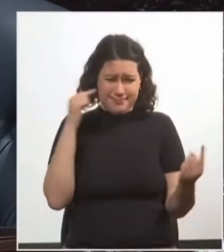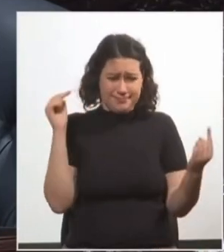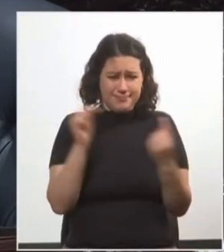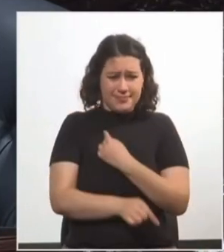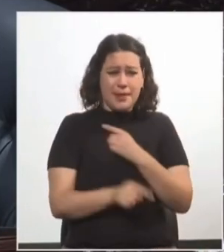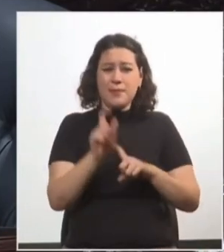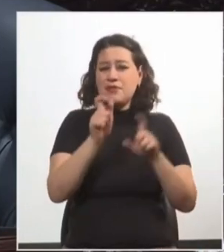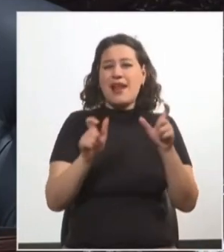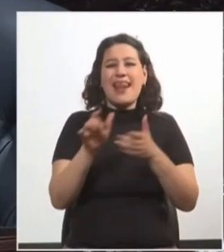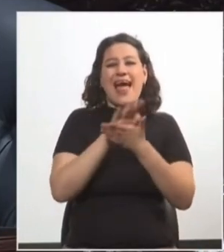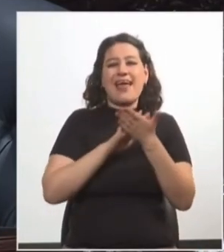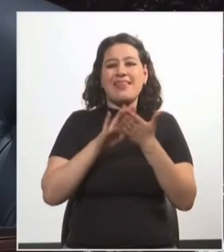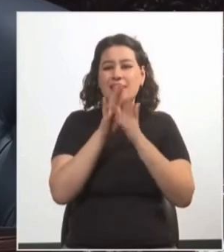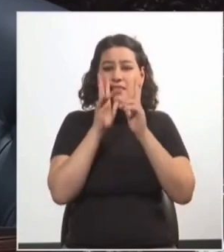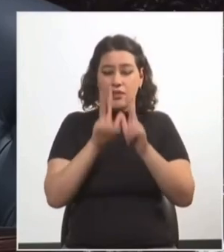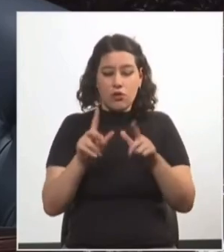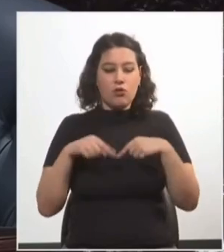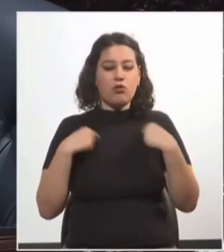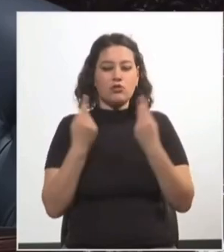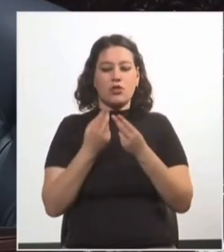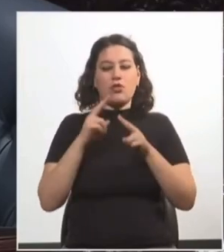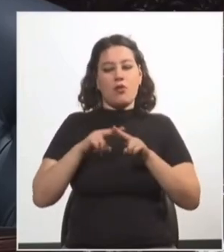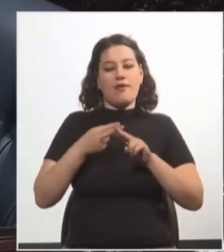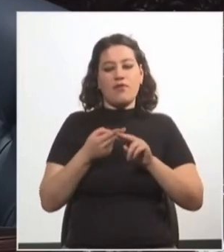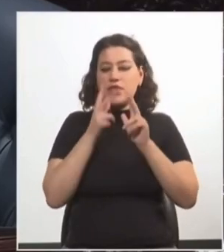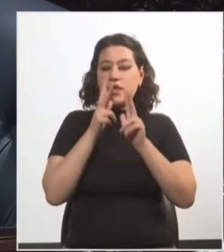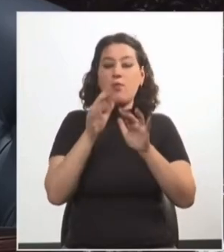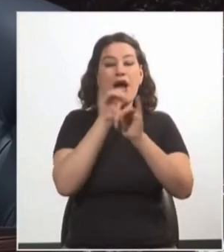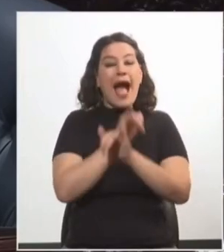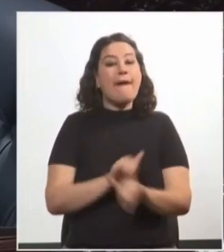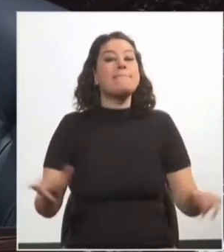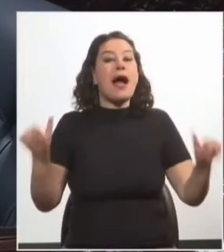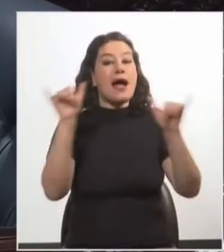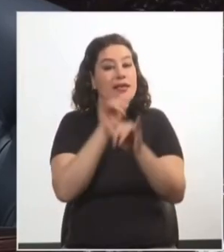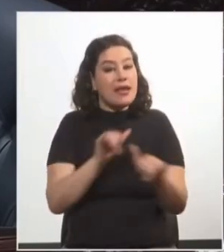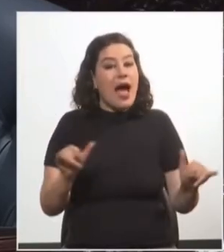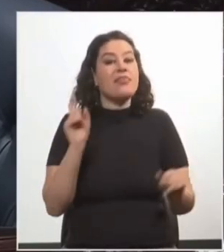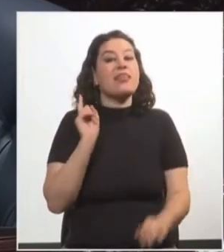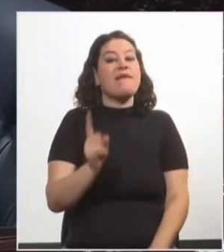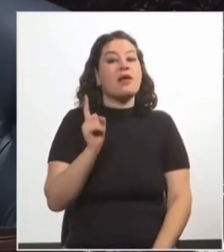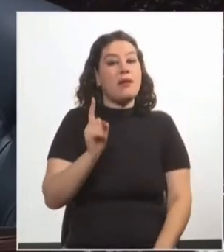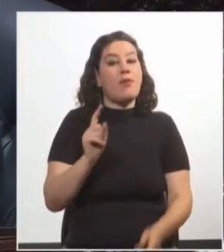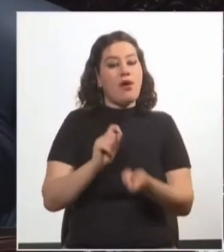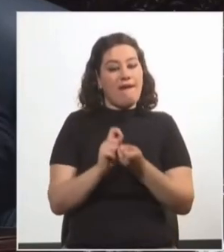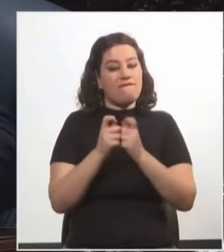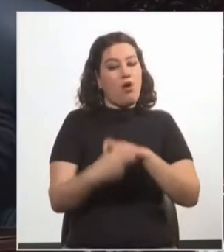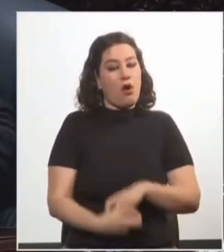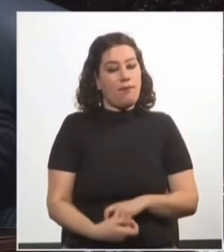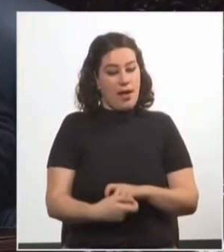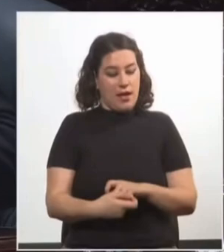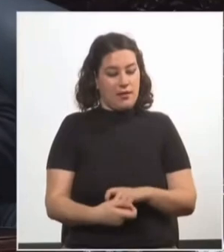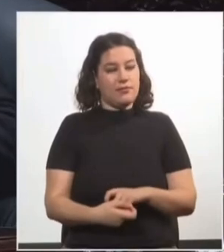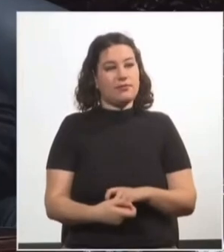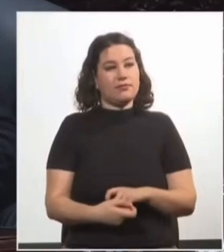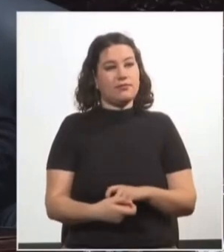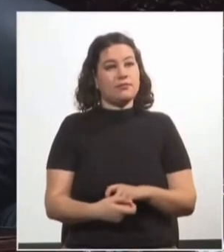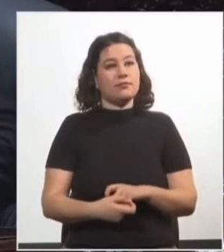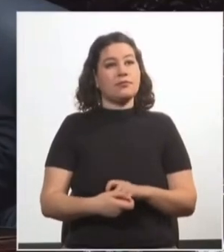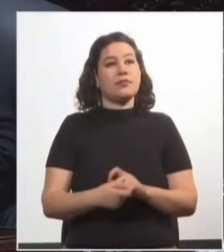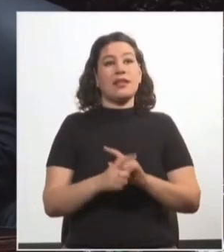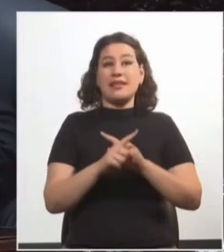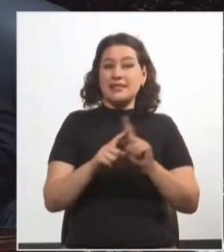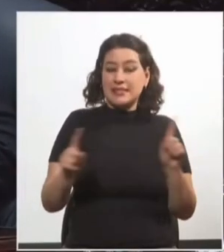lo dijo. Nosotros, reitero, lo dijimos en la campaña electoral que había que hacer una reforma del sistema de seguridad social,